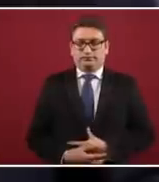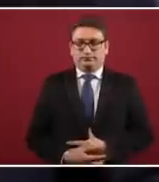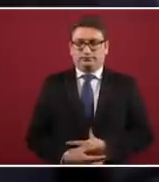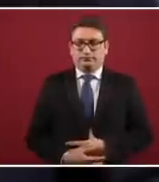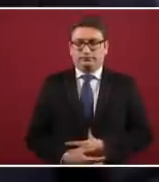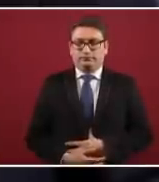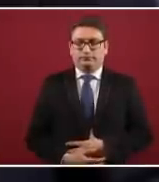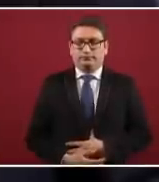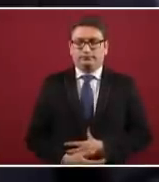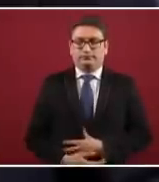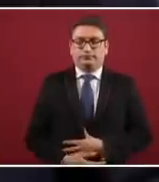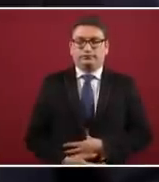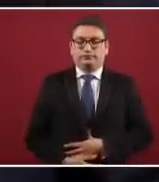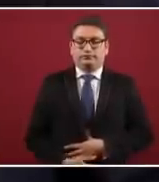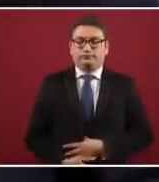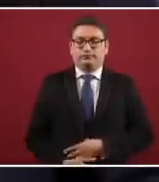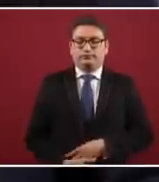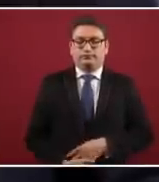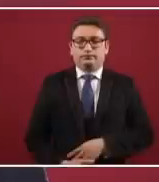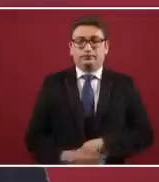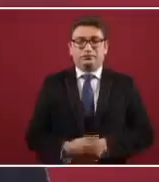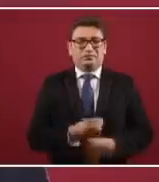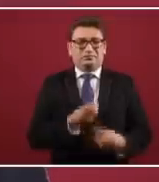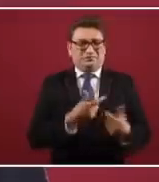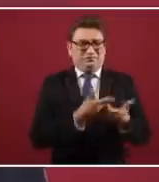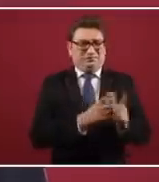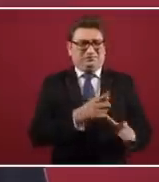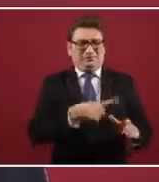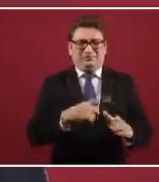gritan como pregoneros